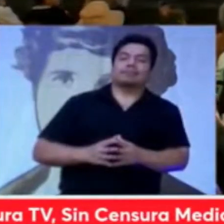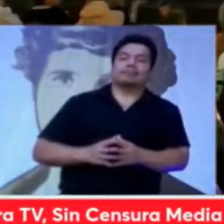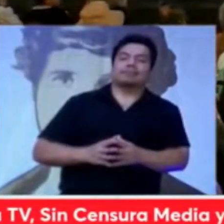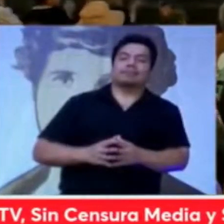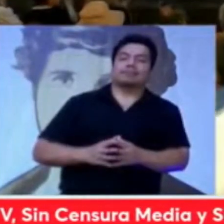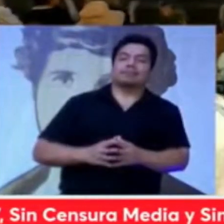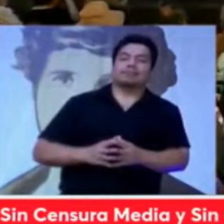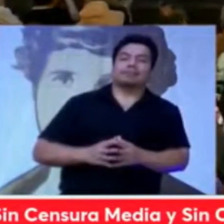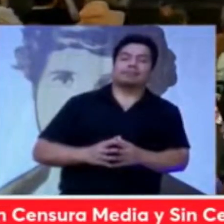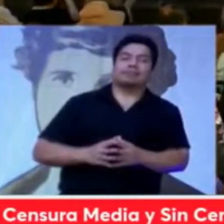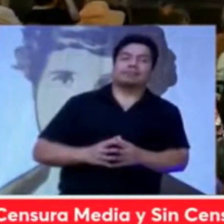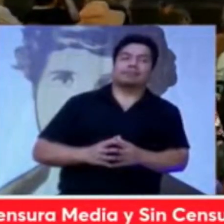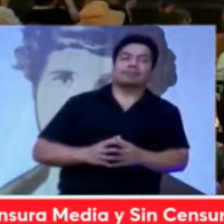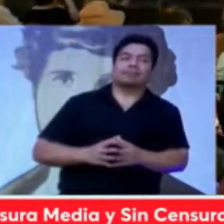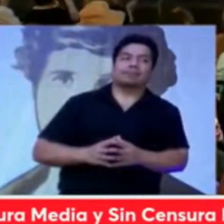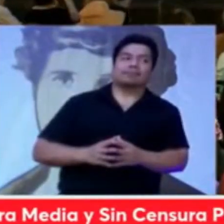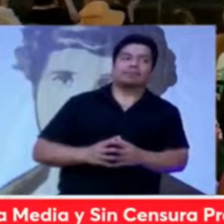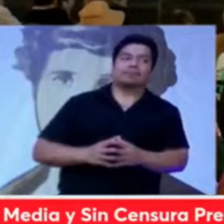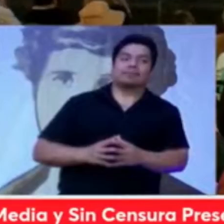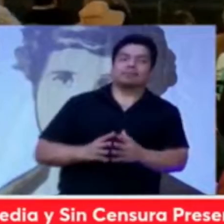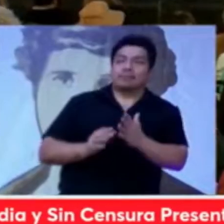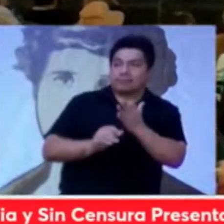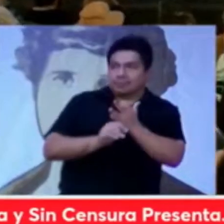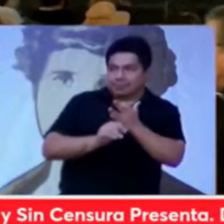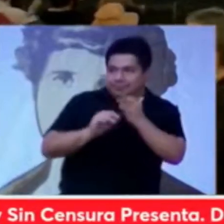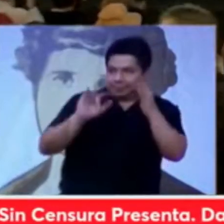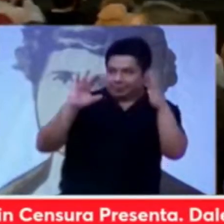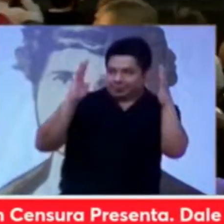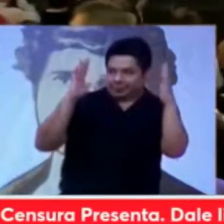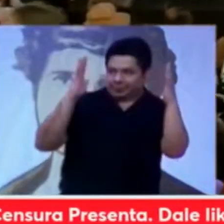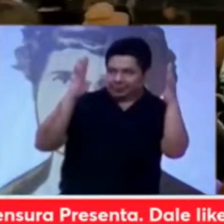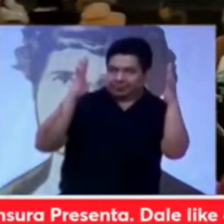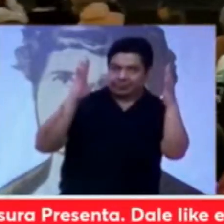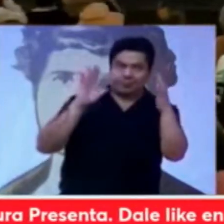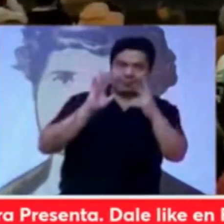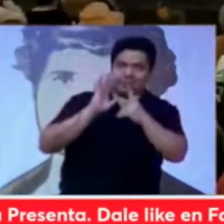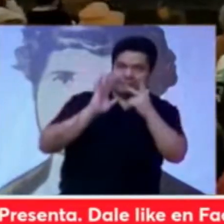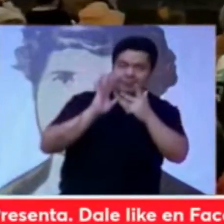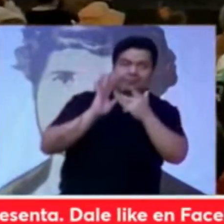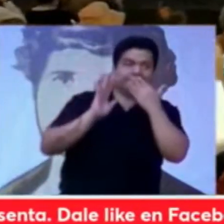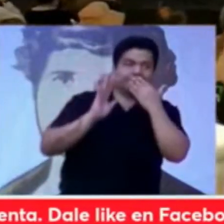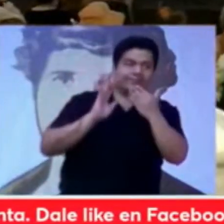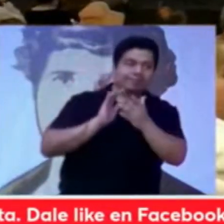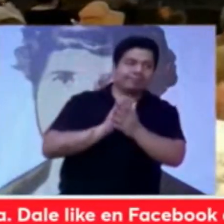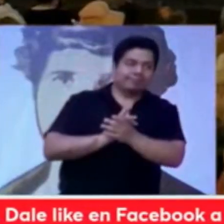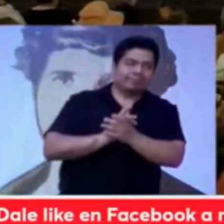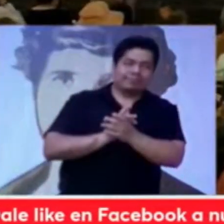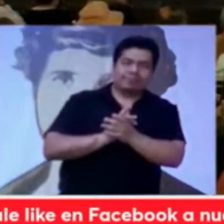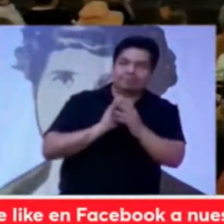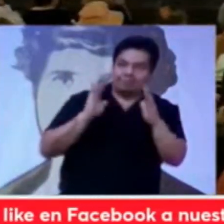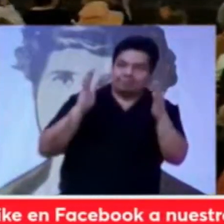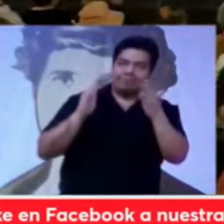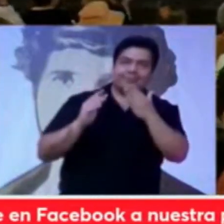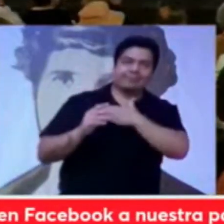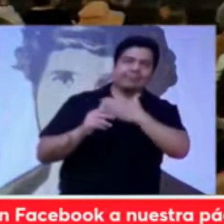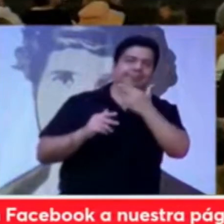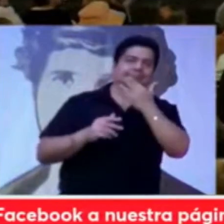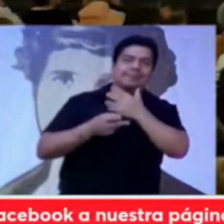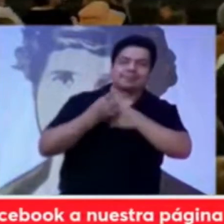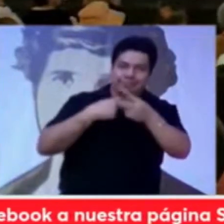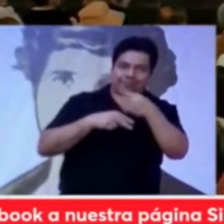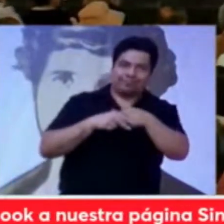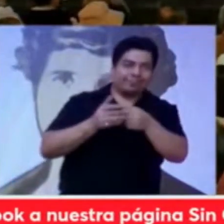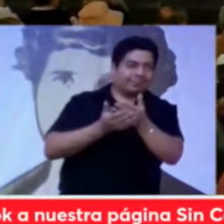servidor yo creo que no oyo el aplauso bienvenido Jorge Armando Rocha bienvenido Vicente